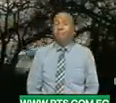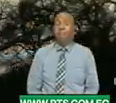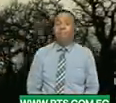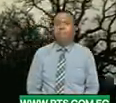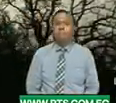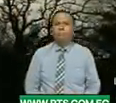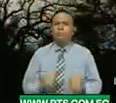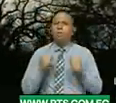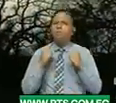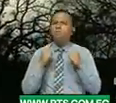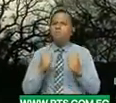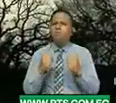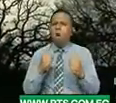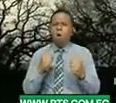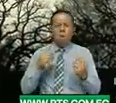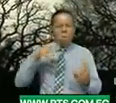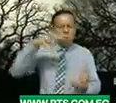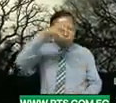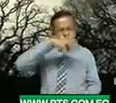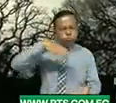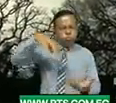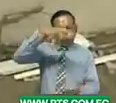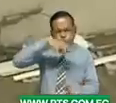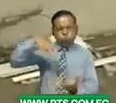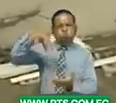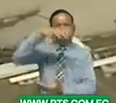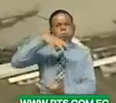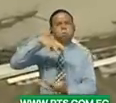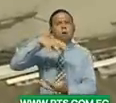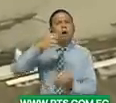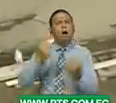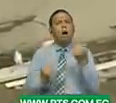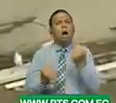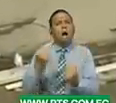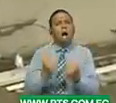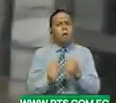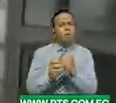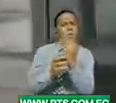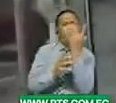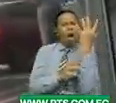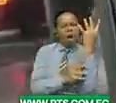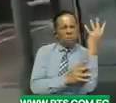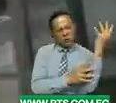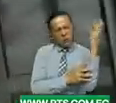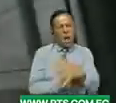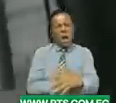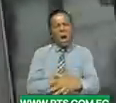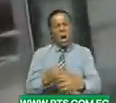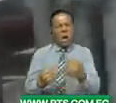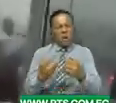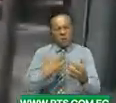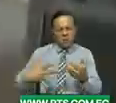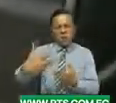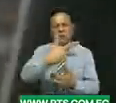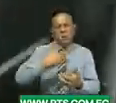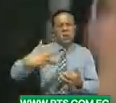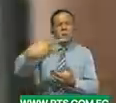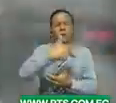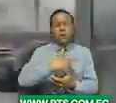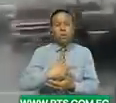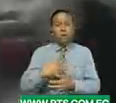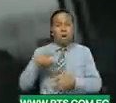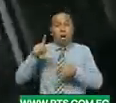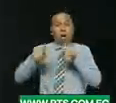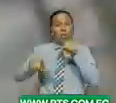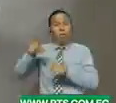La fuerza con la que tocó tierra y se llevó a su paso vehículos, árboles y techos fue captada por los habitantes de los condados de